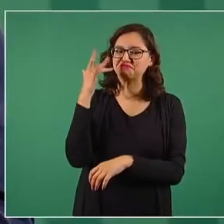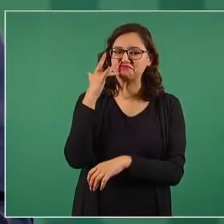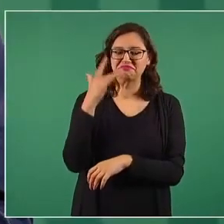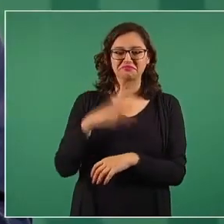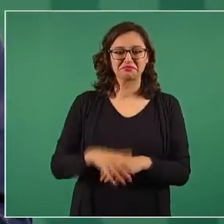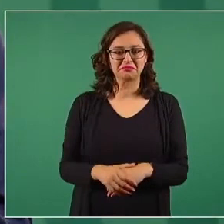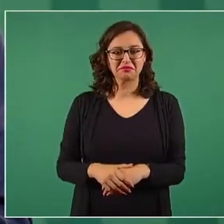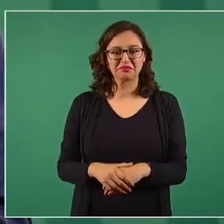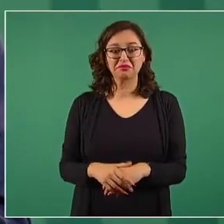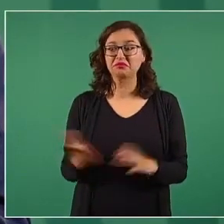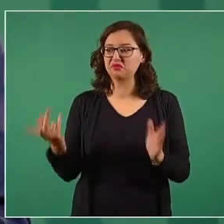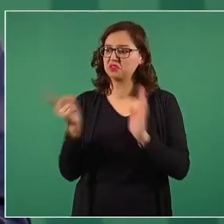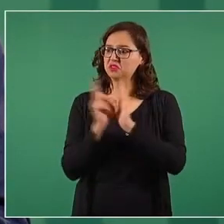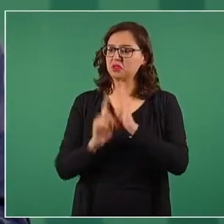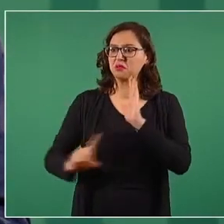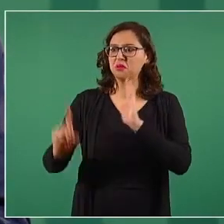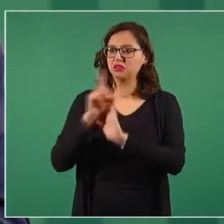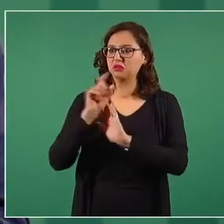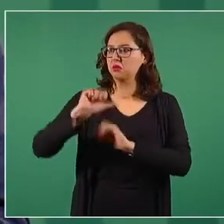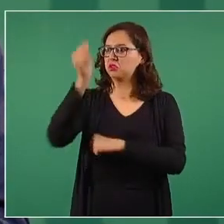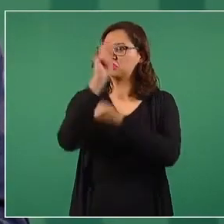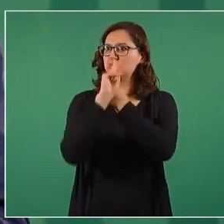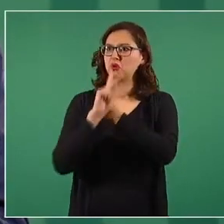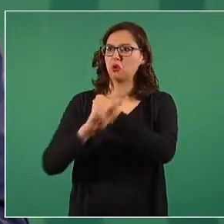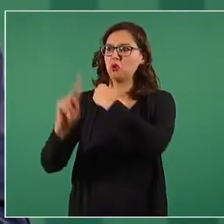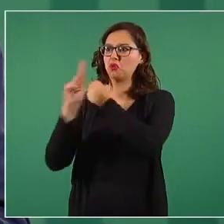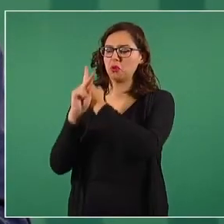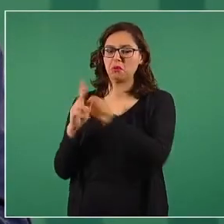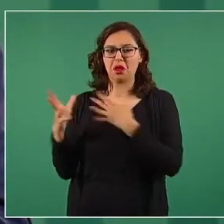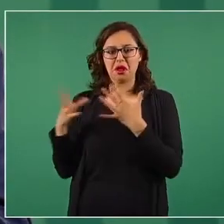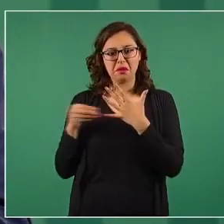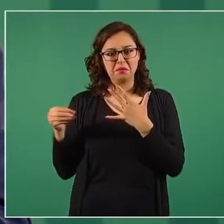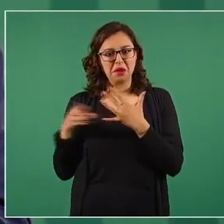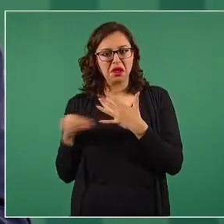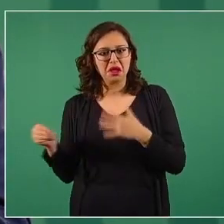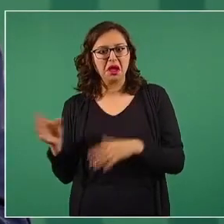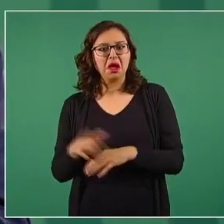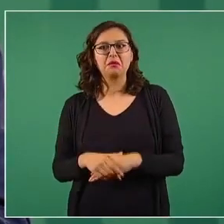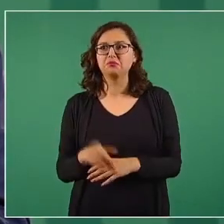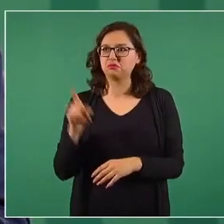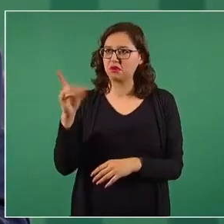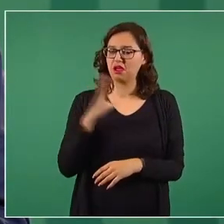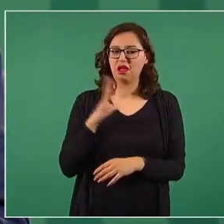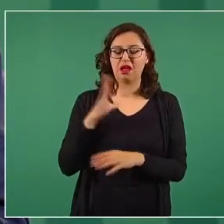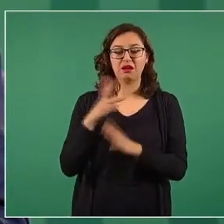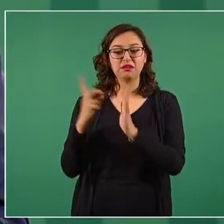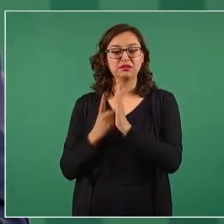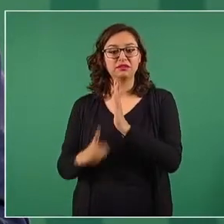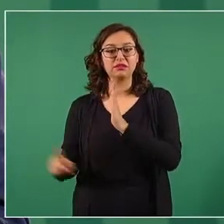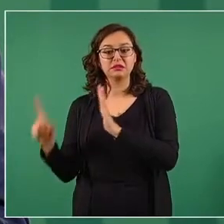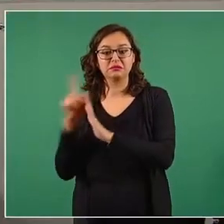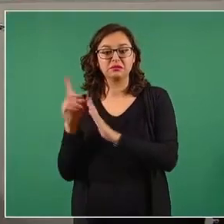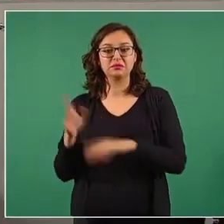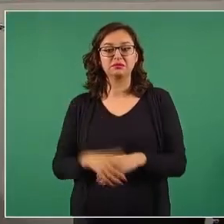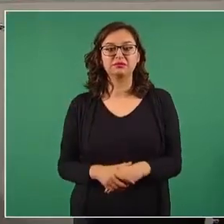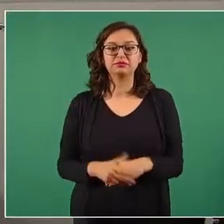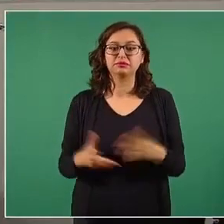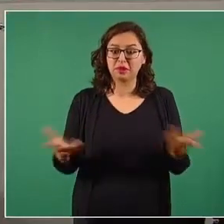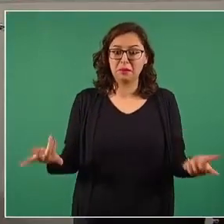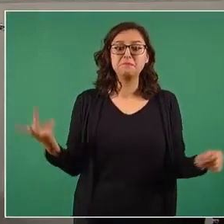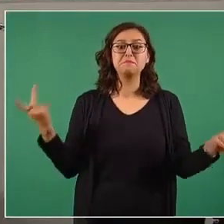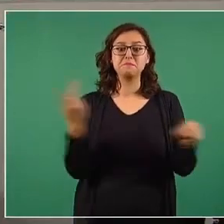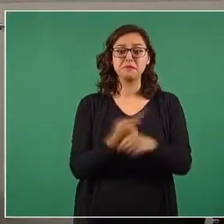y tienen hasta departamentos en el extranjero, en Miami. ¿Pero por qué no se actúa penalmente ahí,